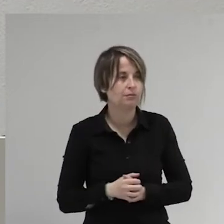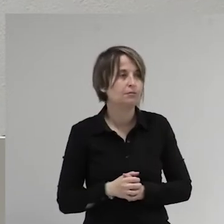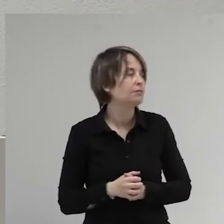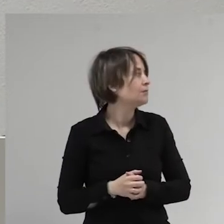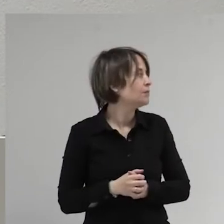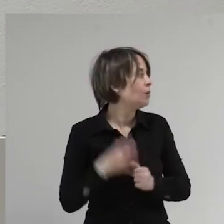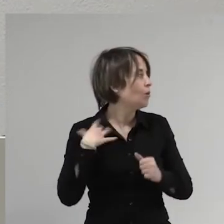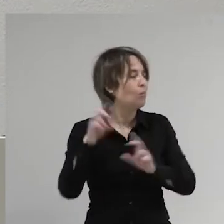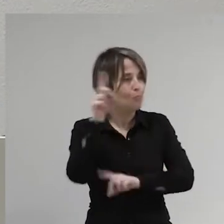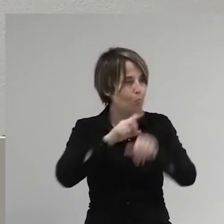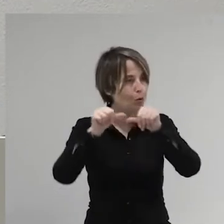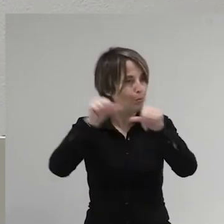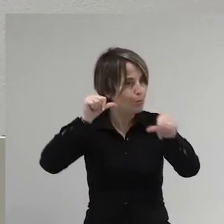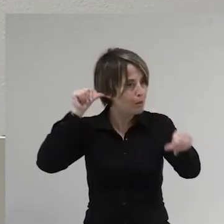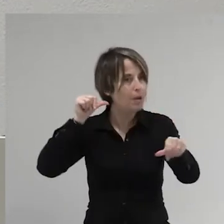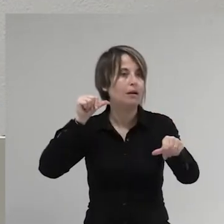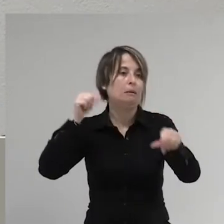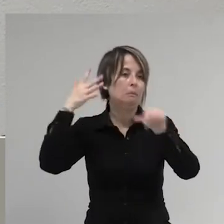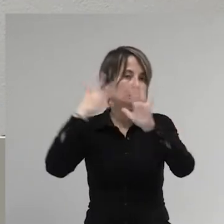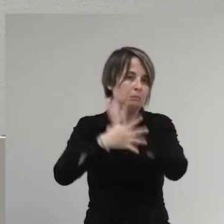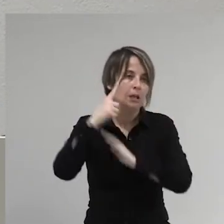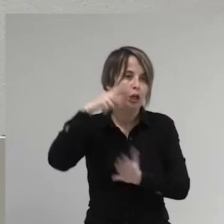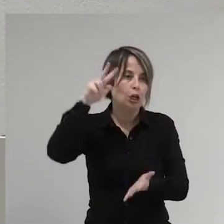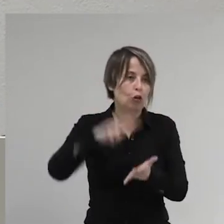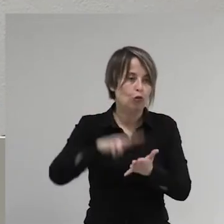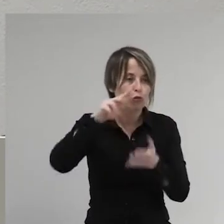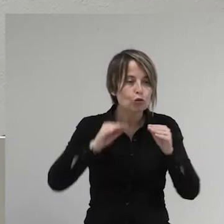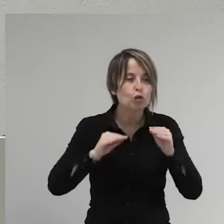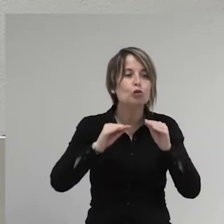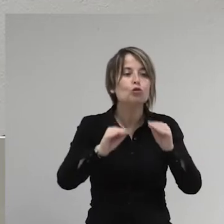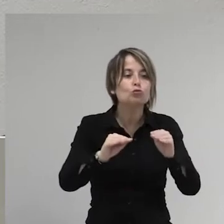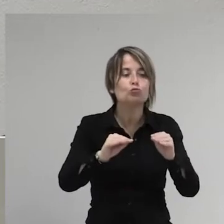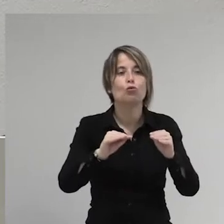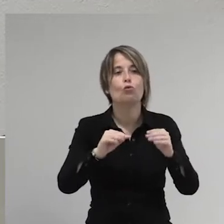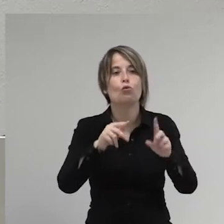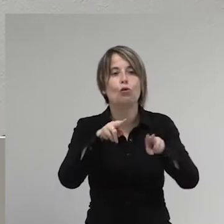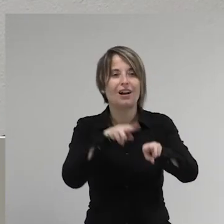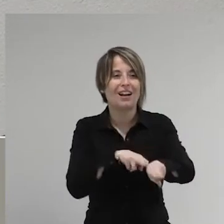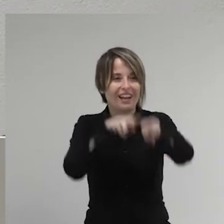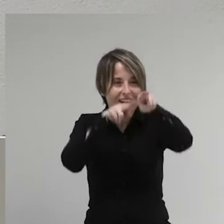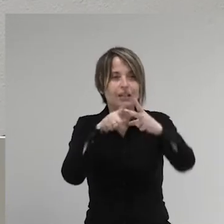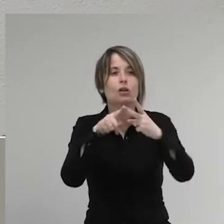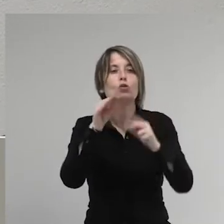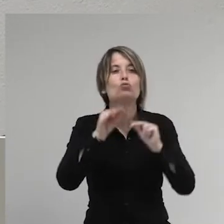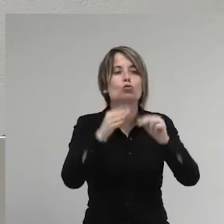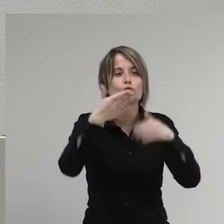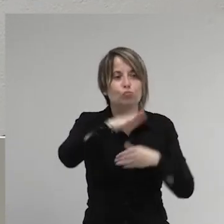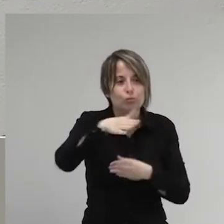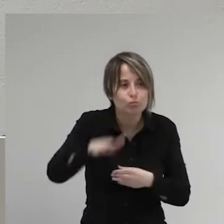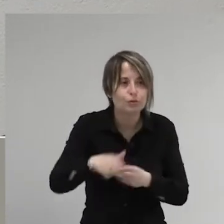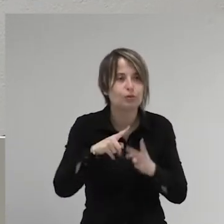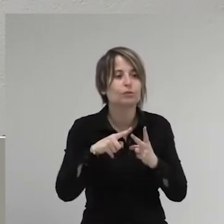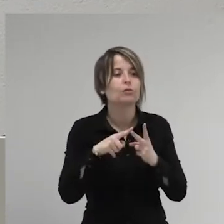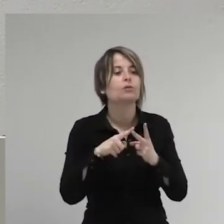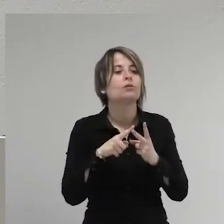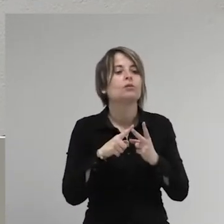ha tenido un problema bastante significativo en reconocer su propia guerra civil, su propio genocidio, su propia